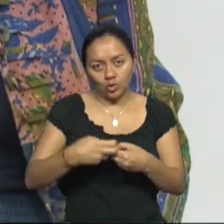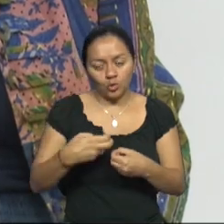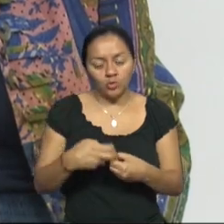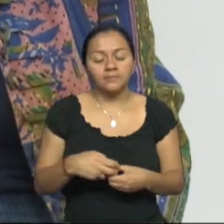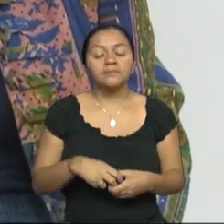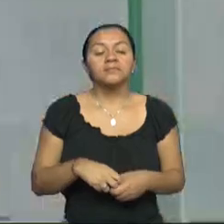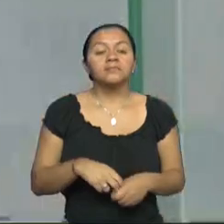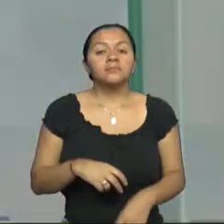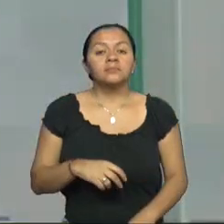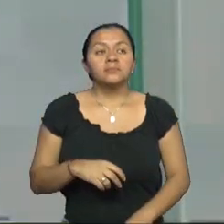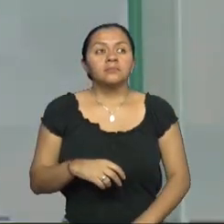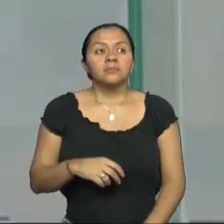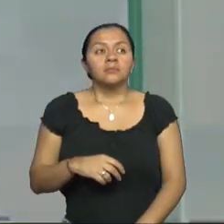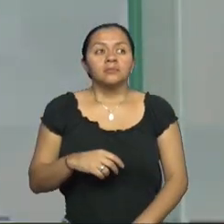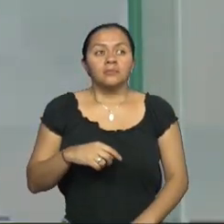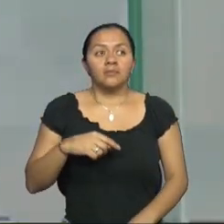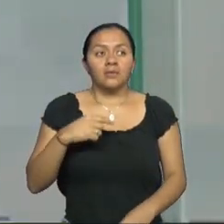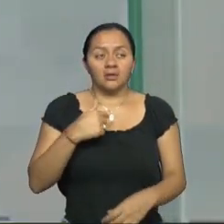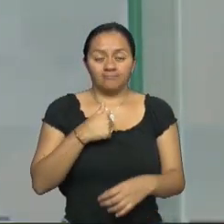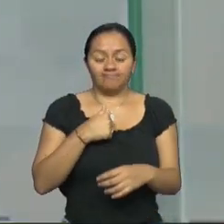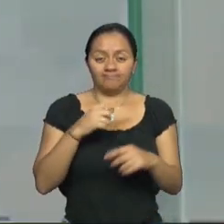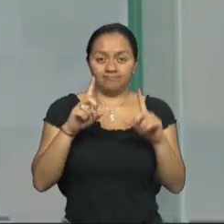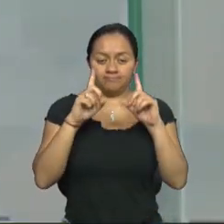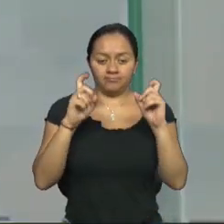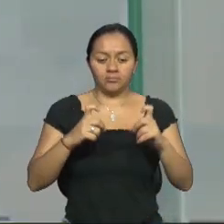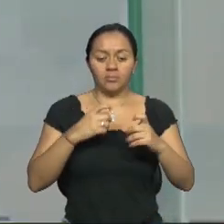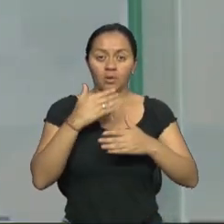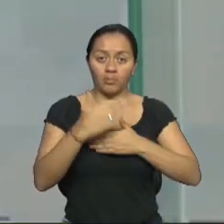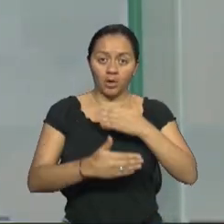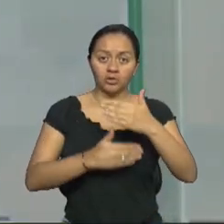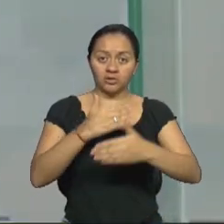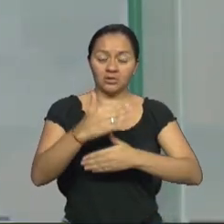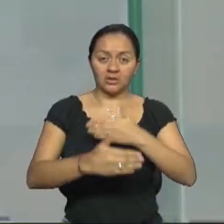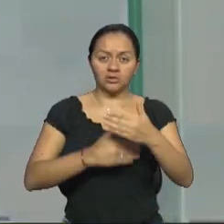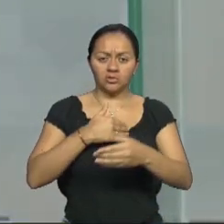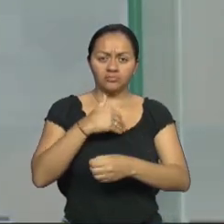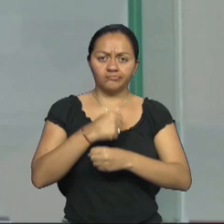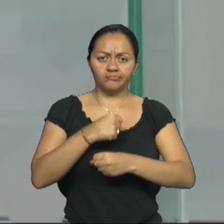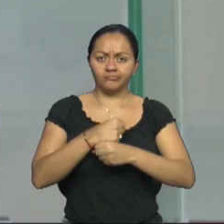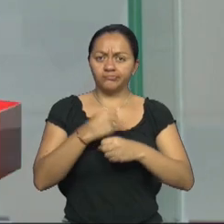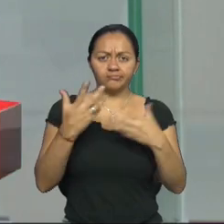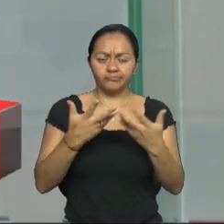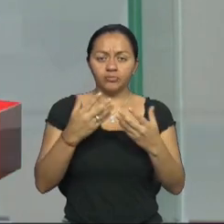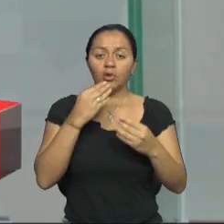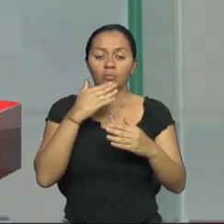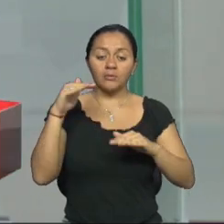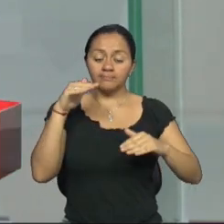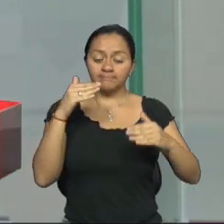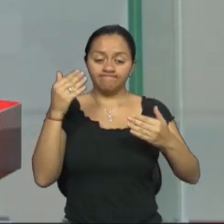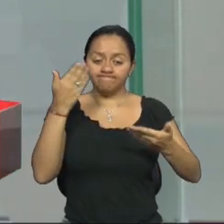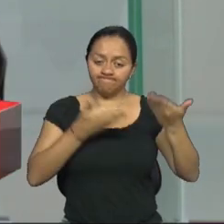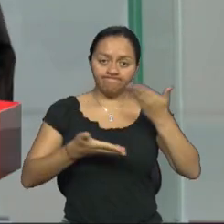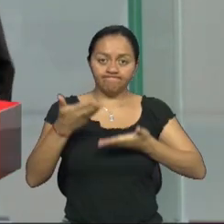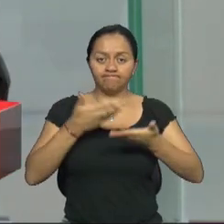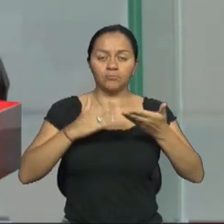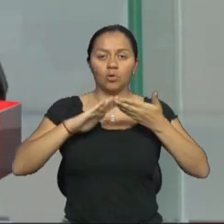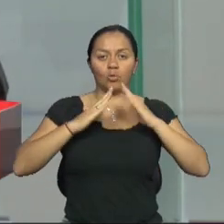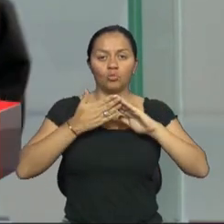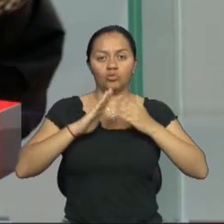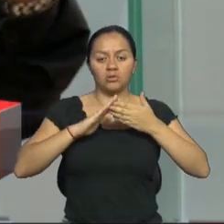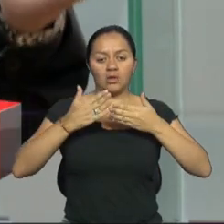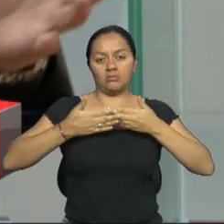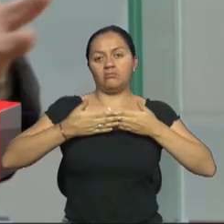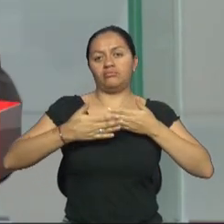que, Catalina, en el proceso que uno va viendo, realmente la construcción de comunidad va hacia los países que